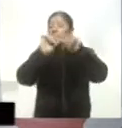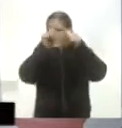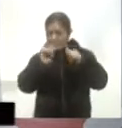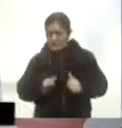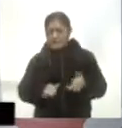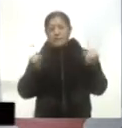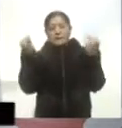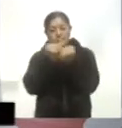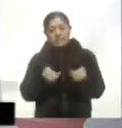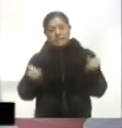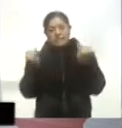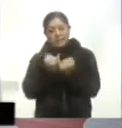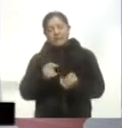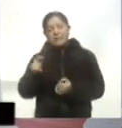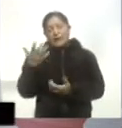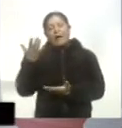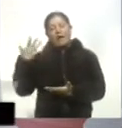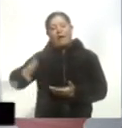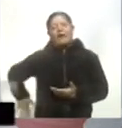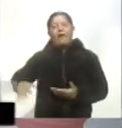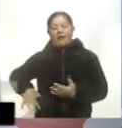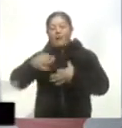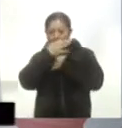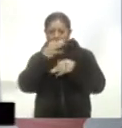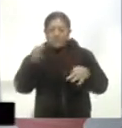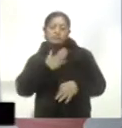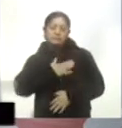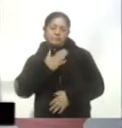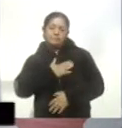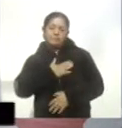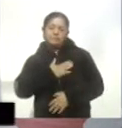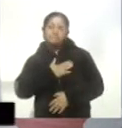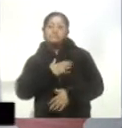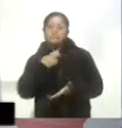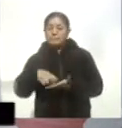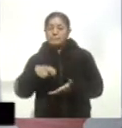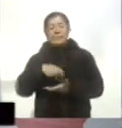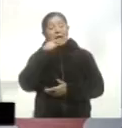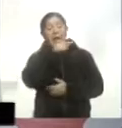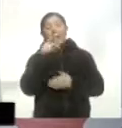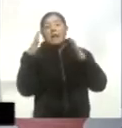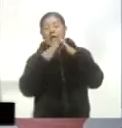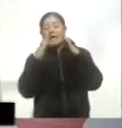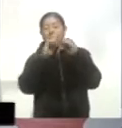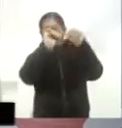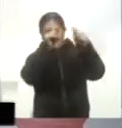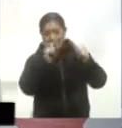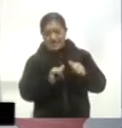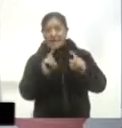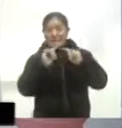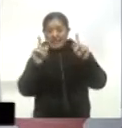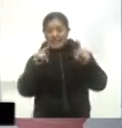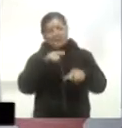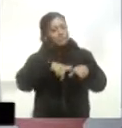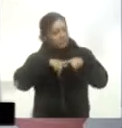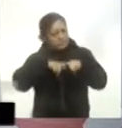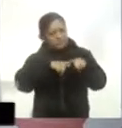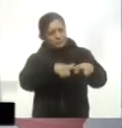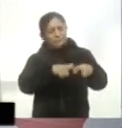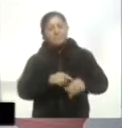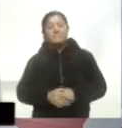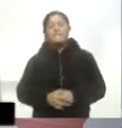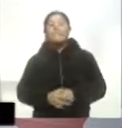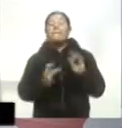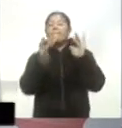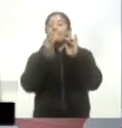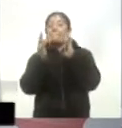y también, como ya lo habíamos comentado, nosotros como consumidores, porque la Casa de las Artesanías de Tlaxcala mantiene a través de sus